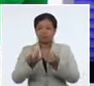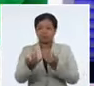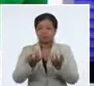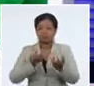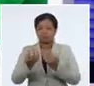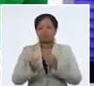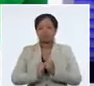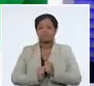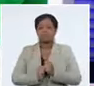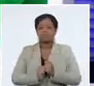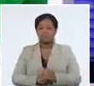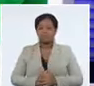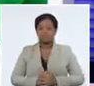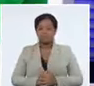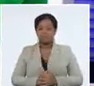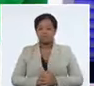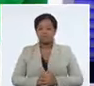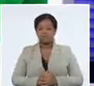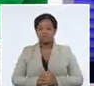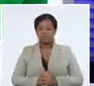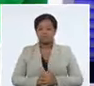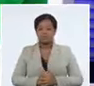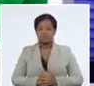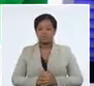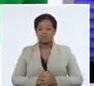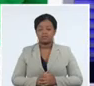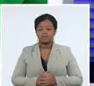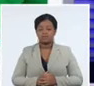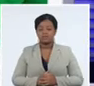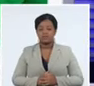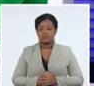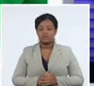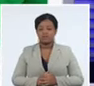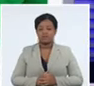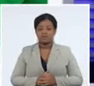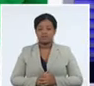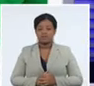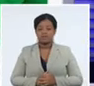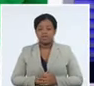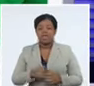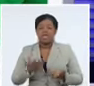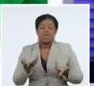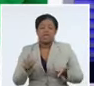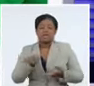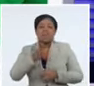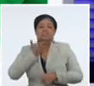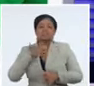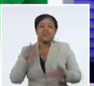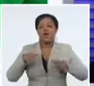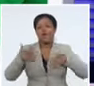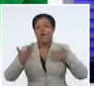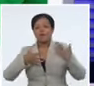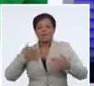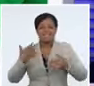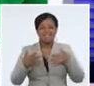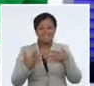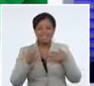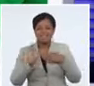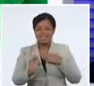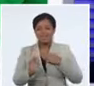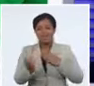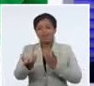rampa. Es lógico, se abrió y muchos deseos de compartir, y esperemos que haya dentro